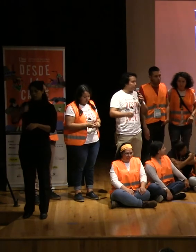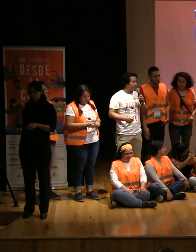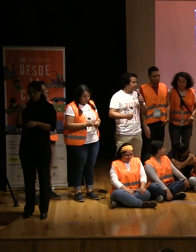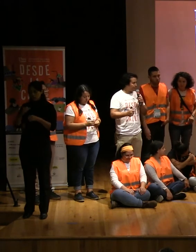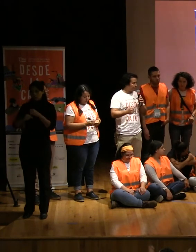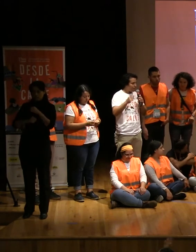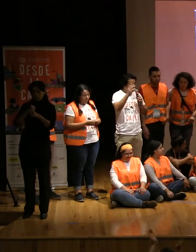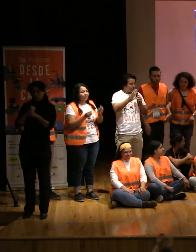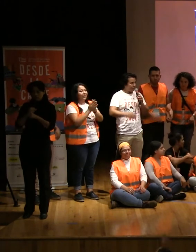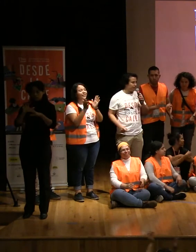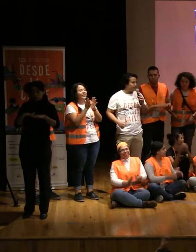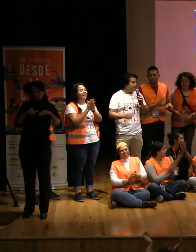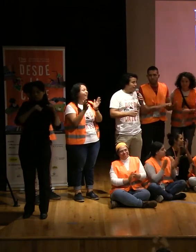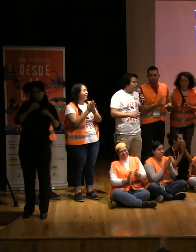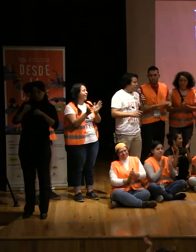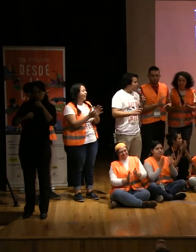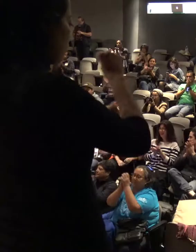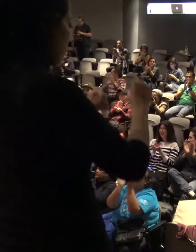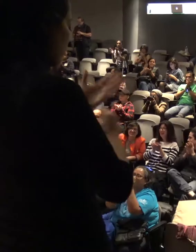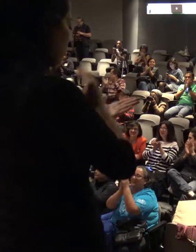de ciclismo urbano muchas gracias